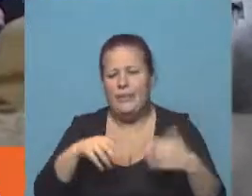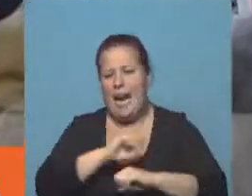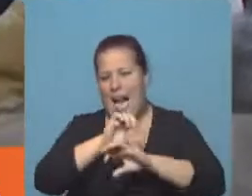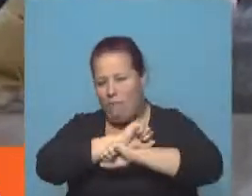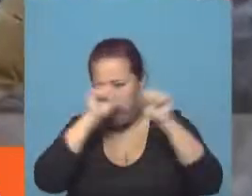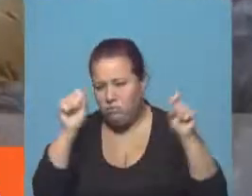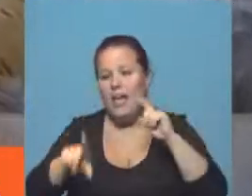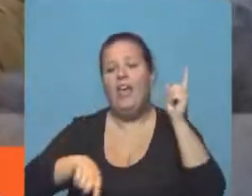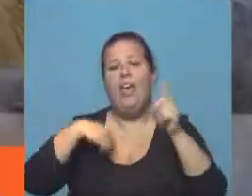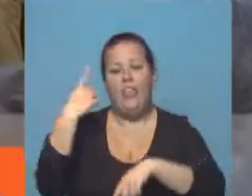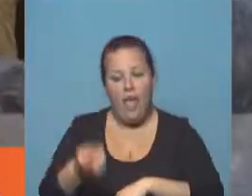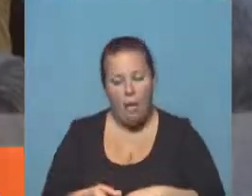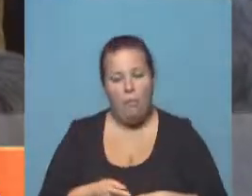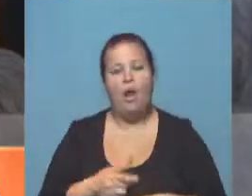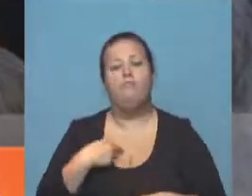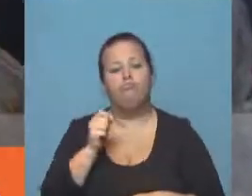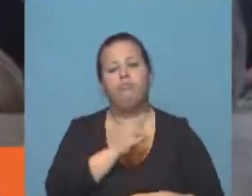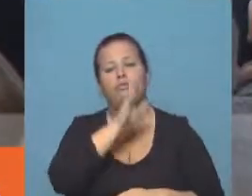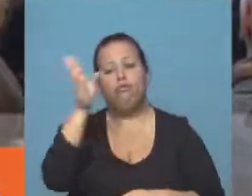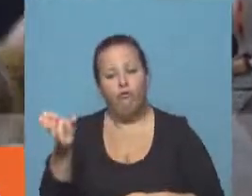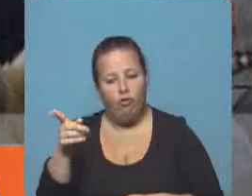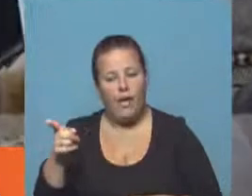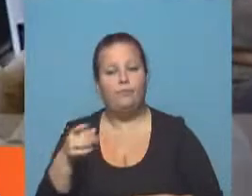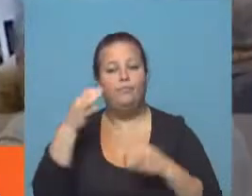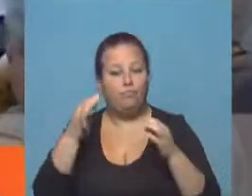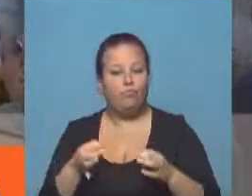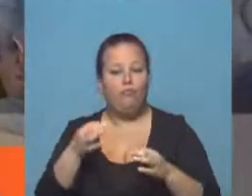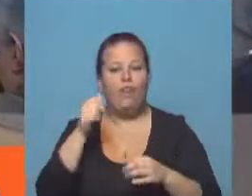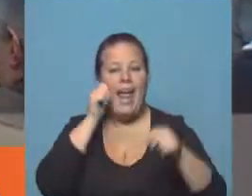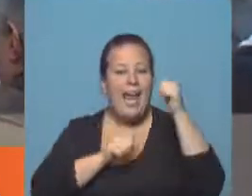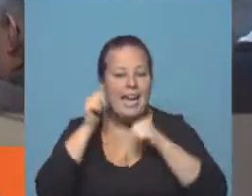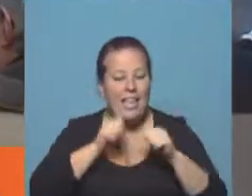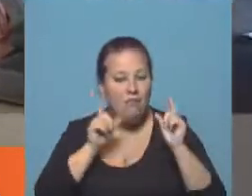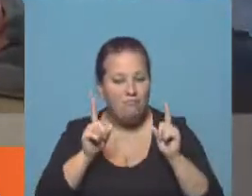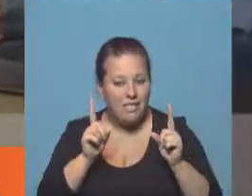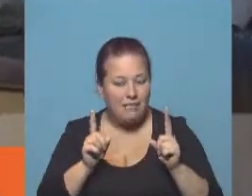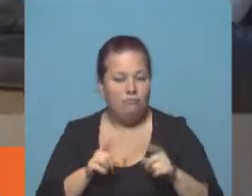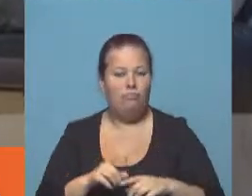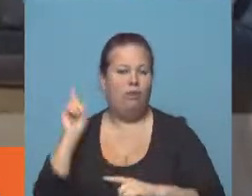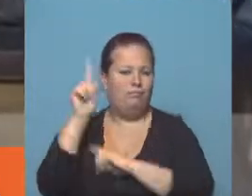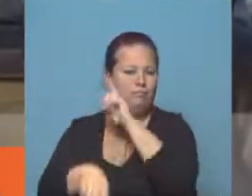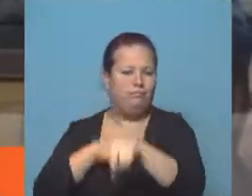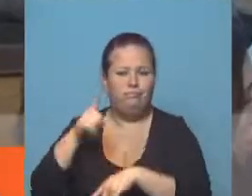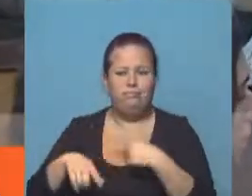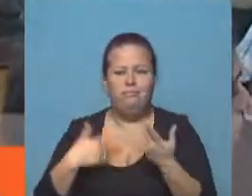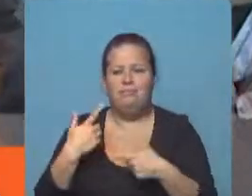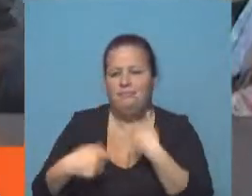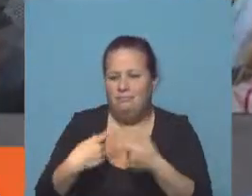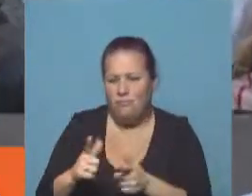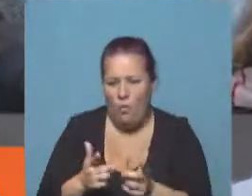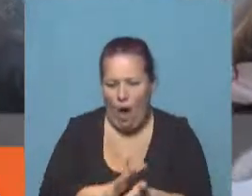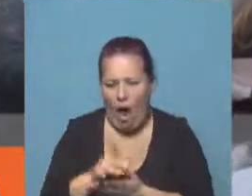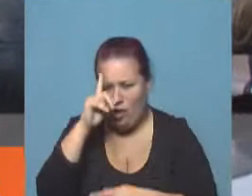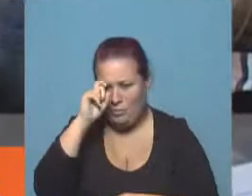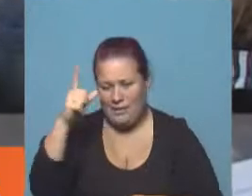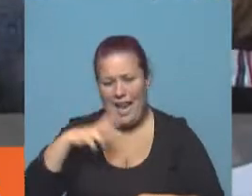y después también tuve oportunidad de estar justamente con los heridos que llegaban sin solución de continuidad al